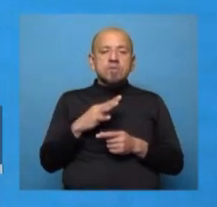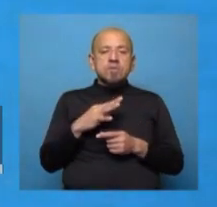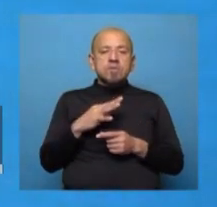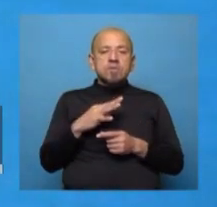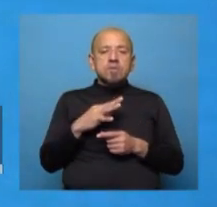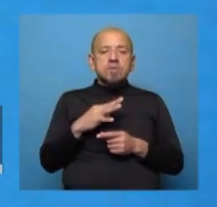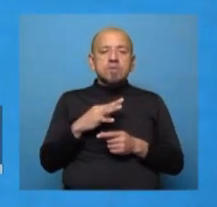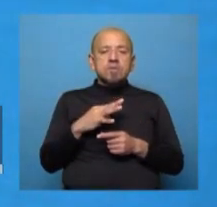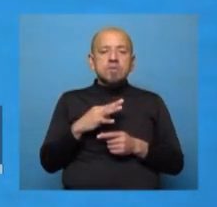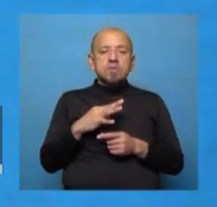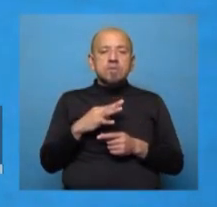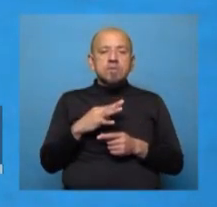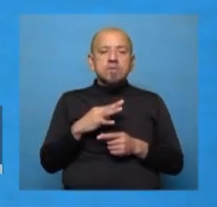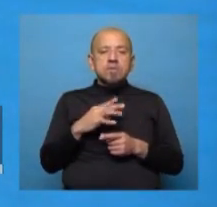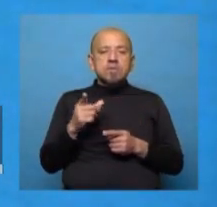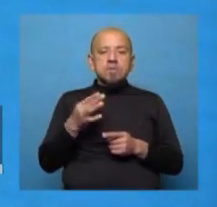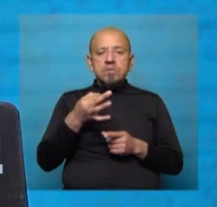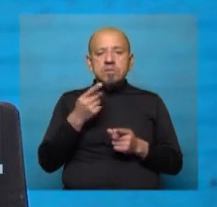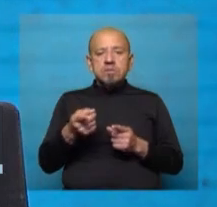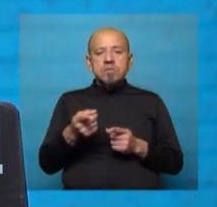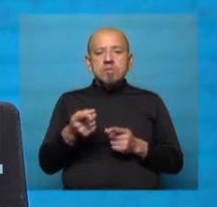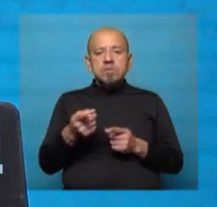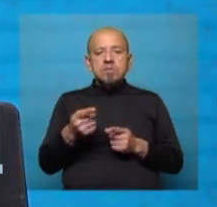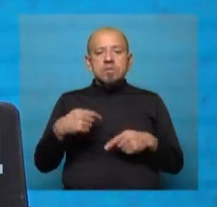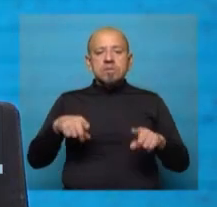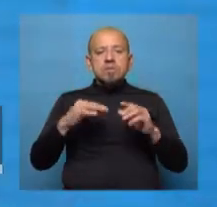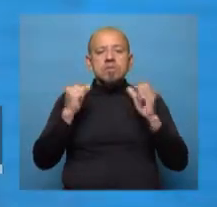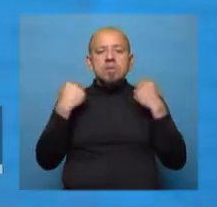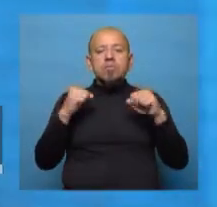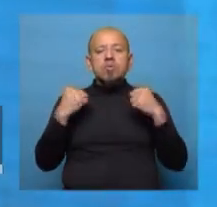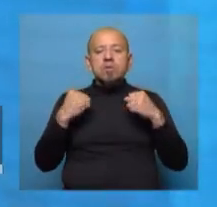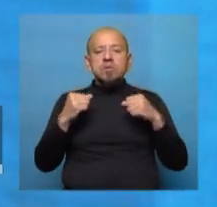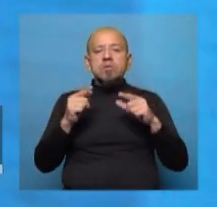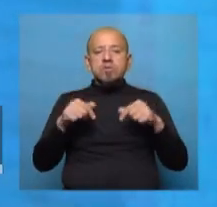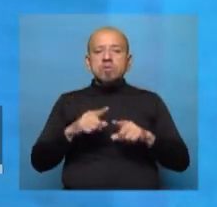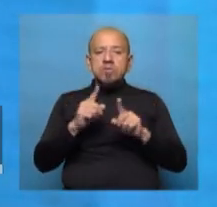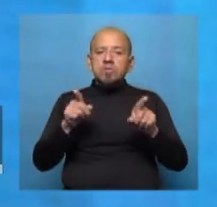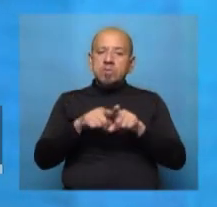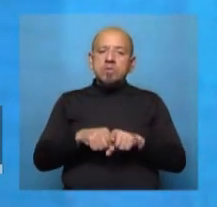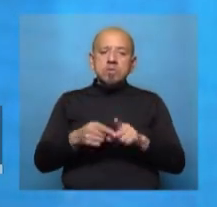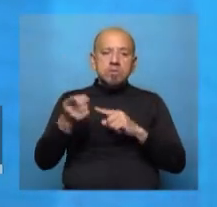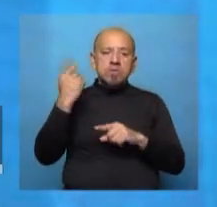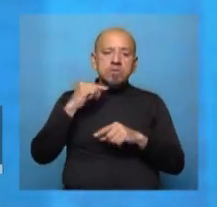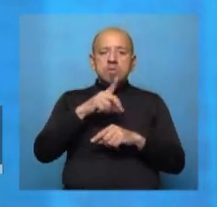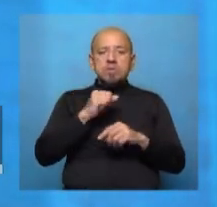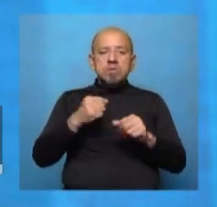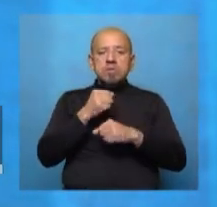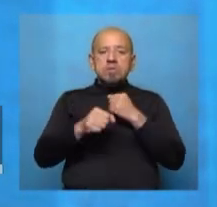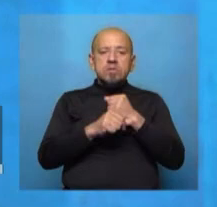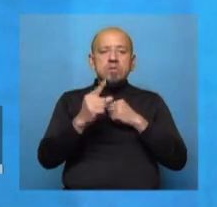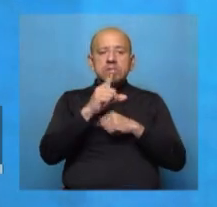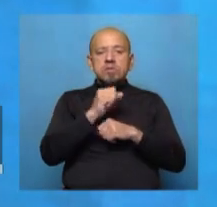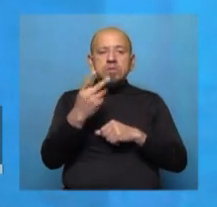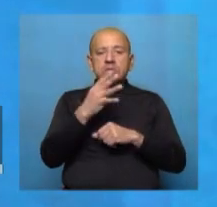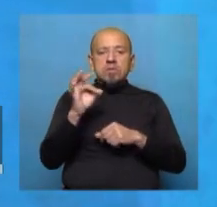hacer una referencia ya que lo mencionas de esta manera el deporte no es el mismo hoy que el de hace 100 años 140